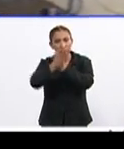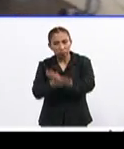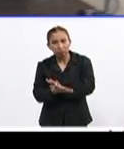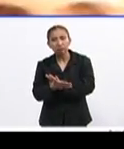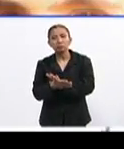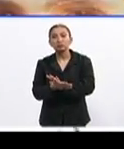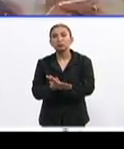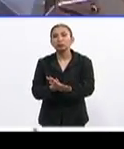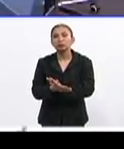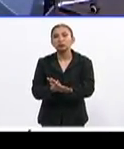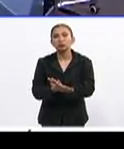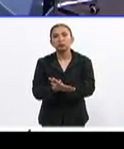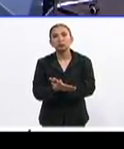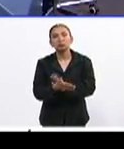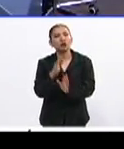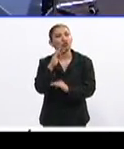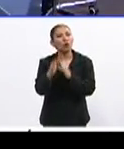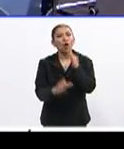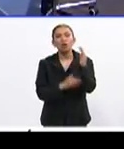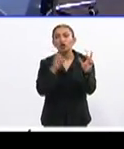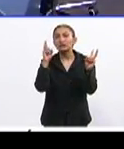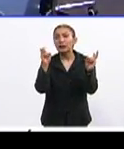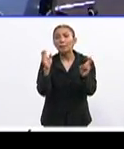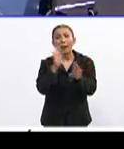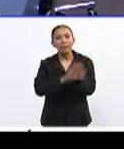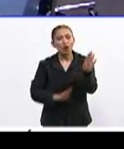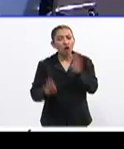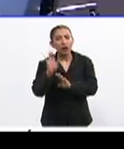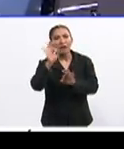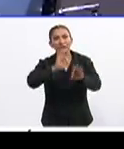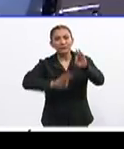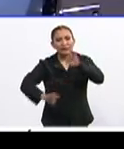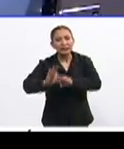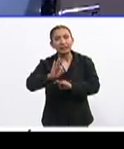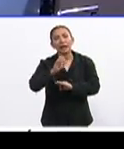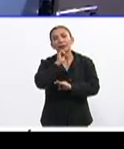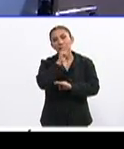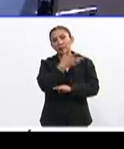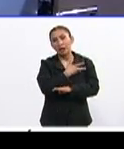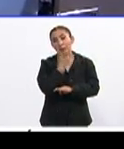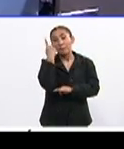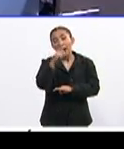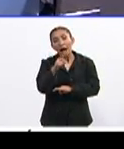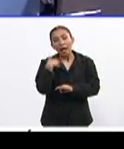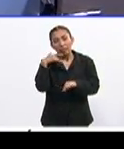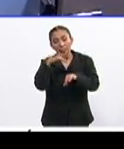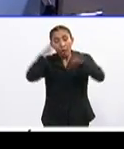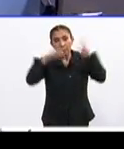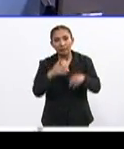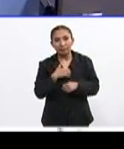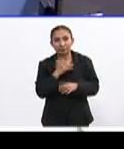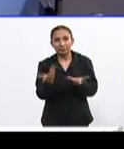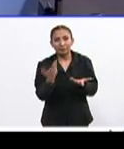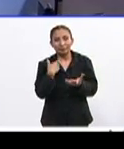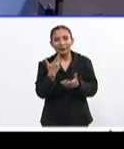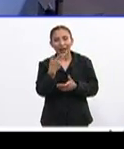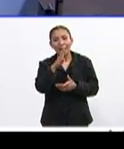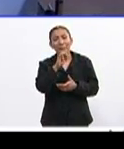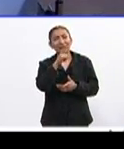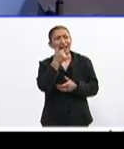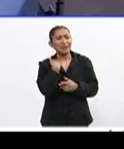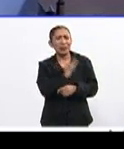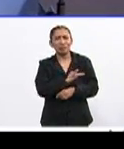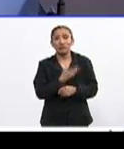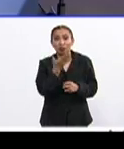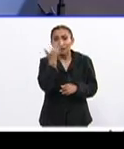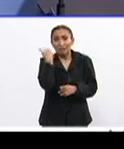evolución, todos estos temas de biología, física también tenemos ahí para que se den toques, el Van der Graaf, que les